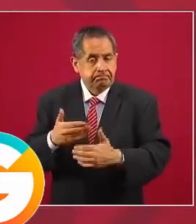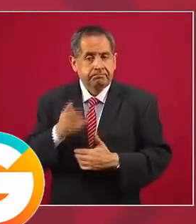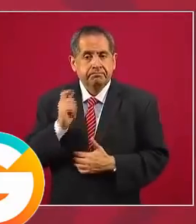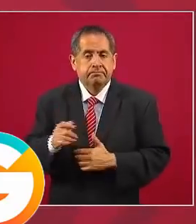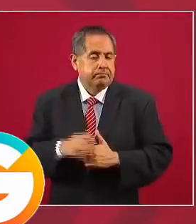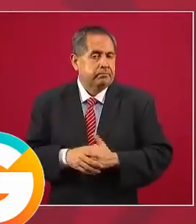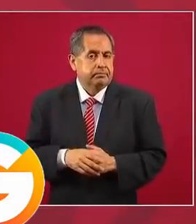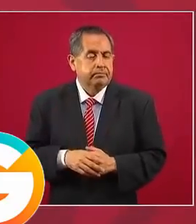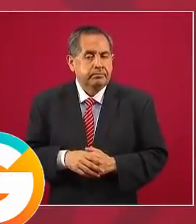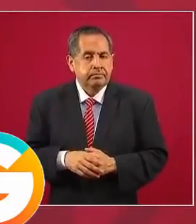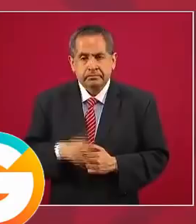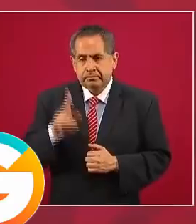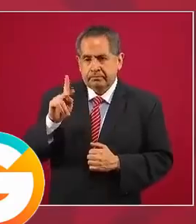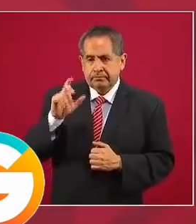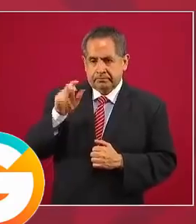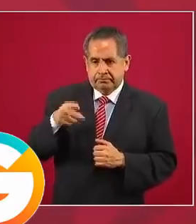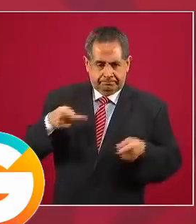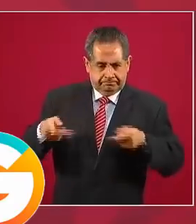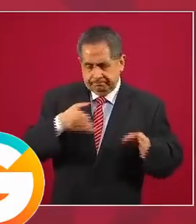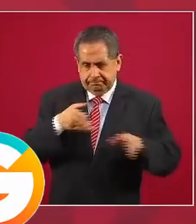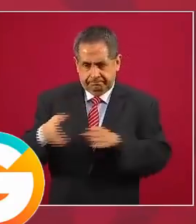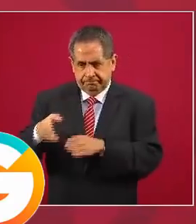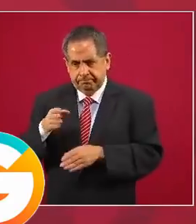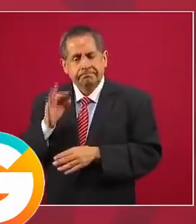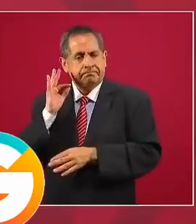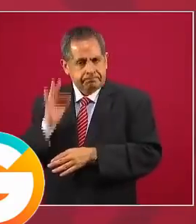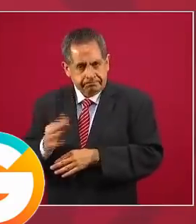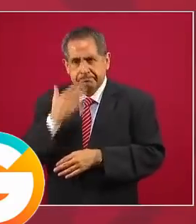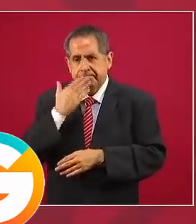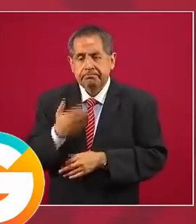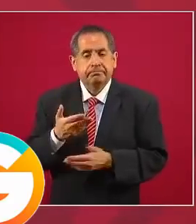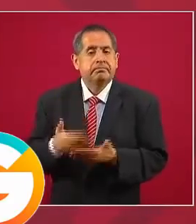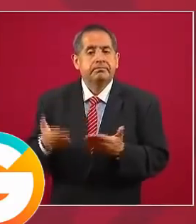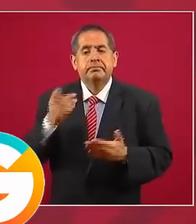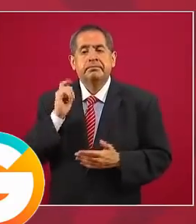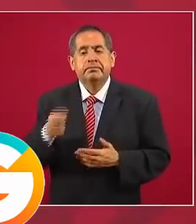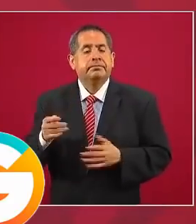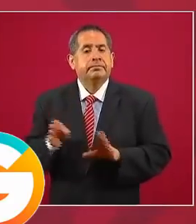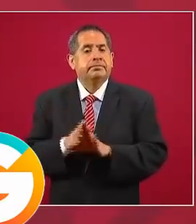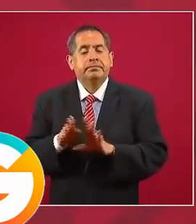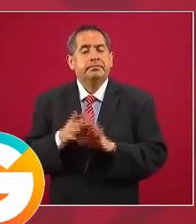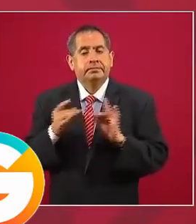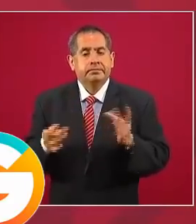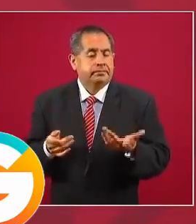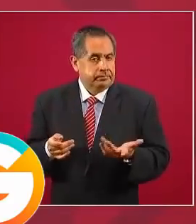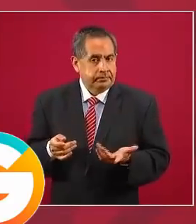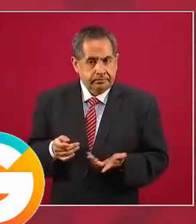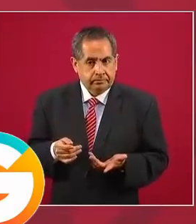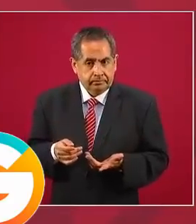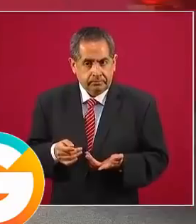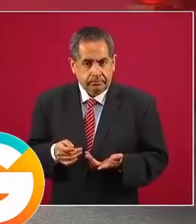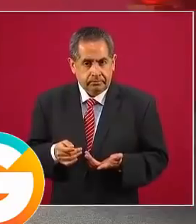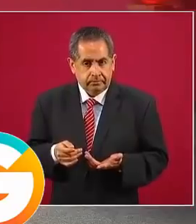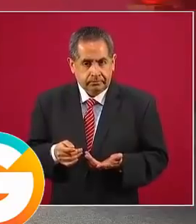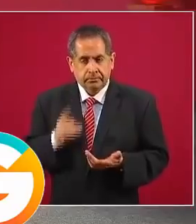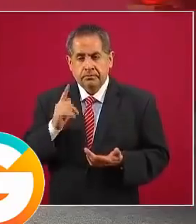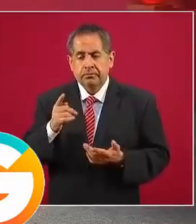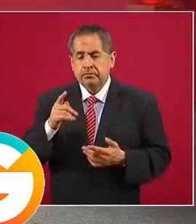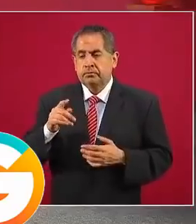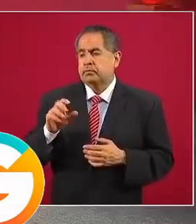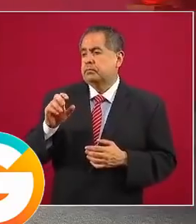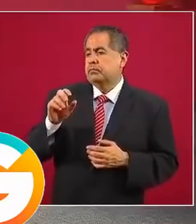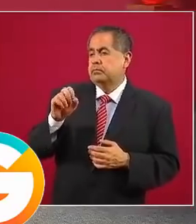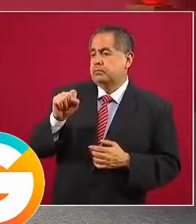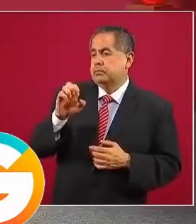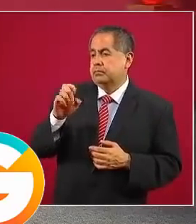en esta estrategia, pues ahora vamos a que la Secretaría de la